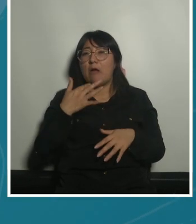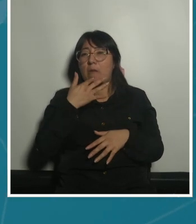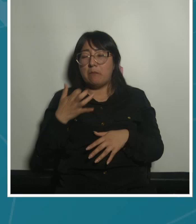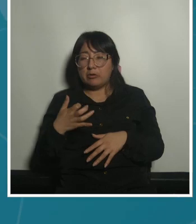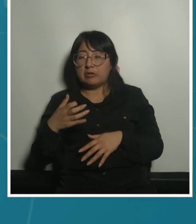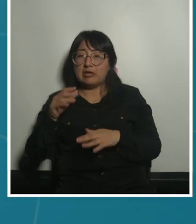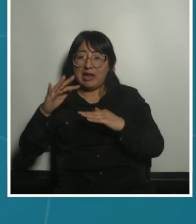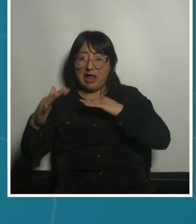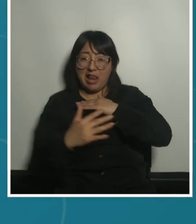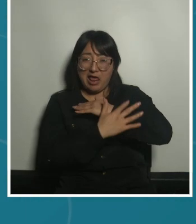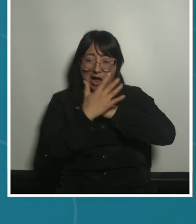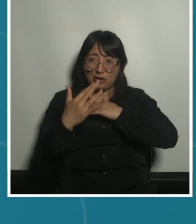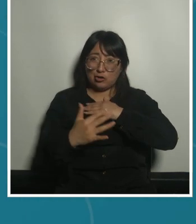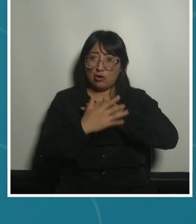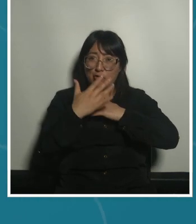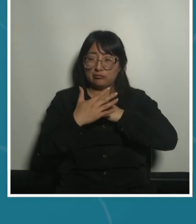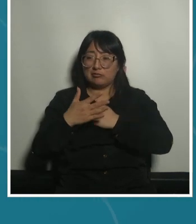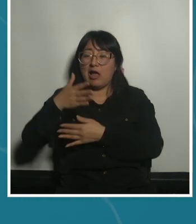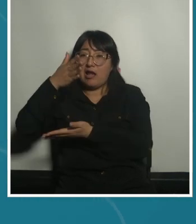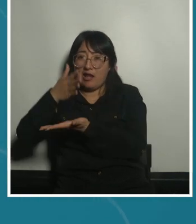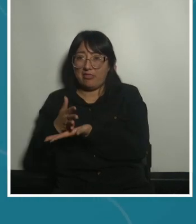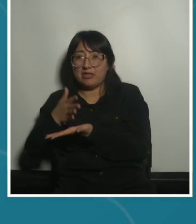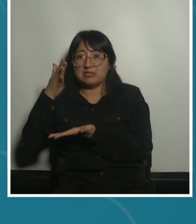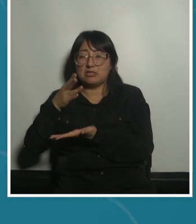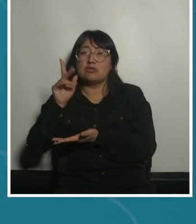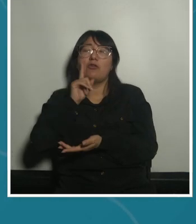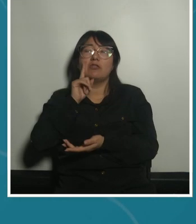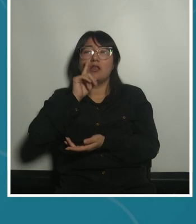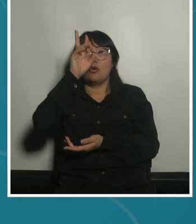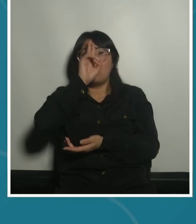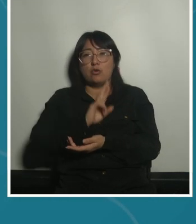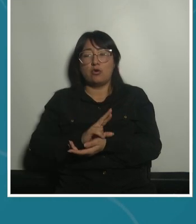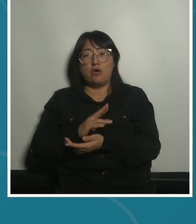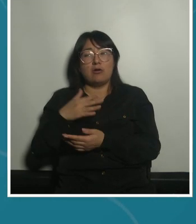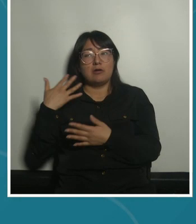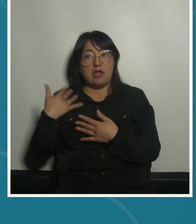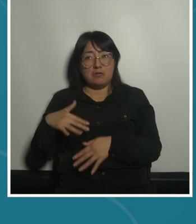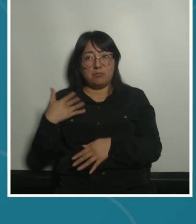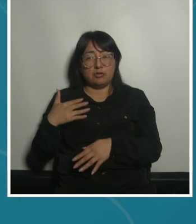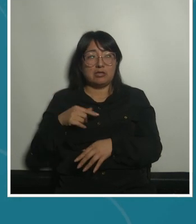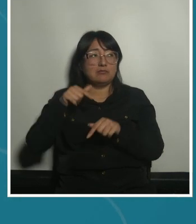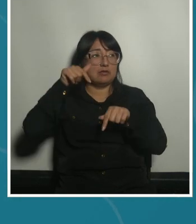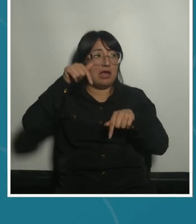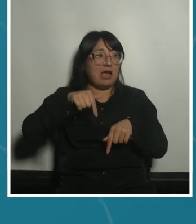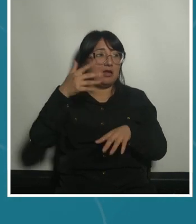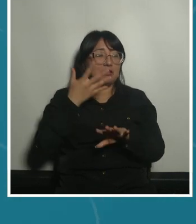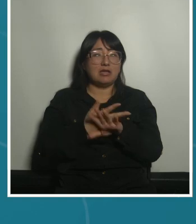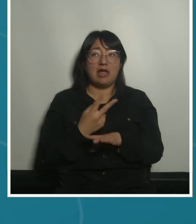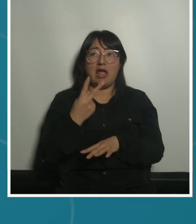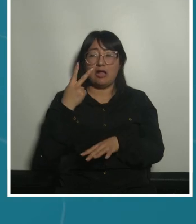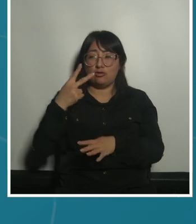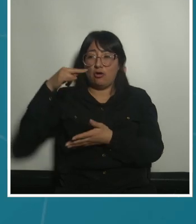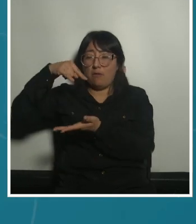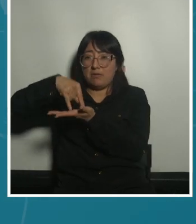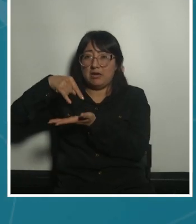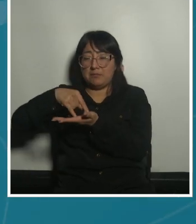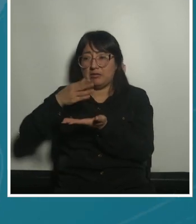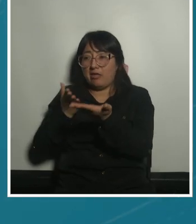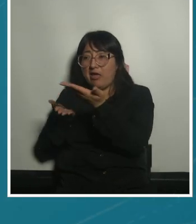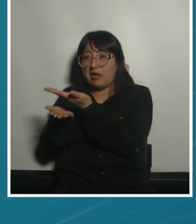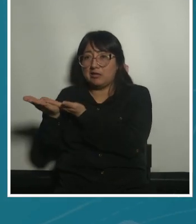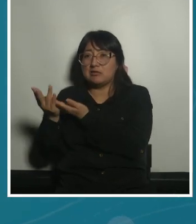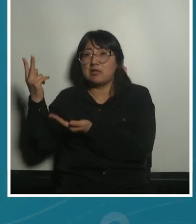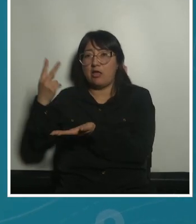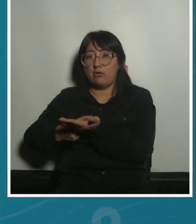y el ordenamiento territorial tiene un rol principal. En este momento existen 2 mociones parlamentarias ingresadas en